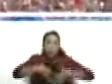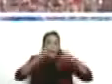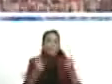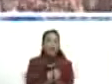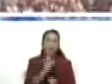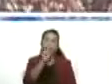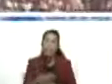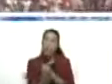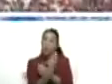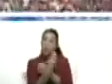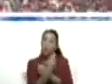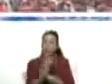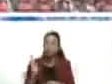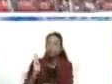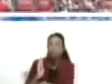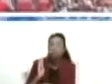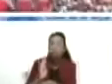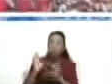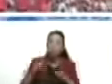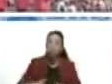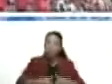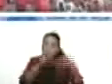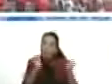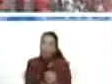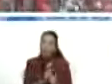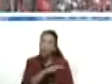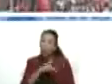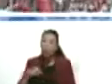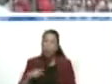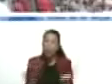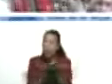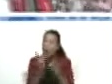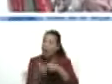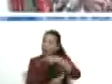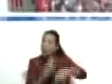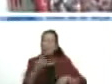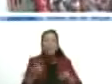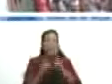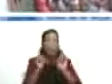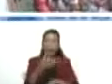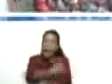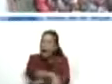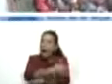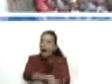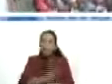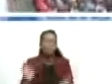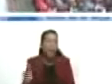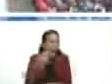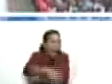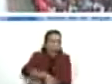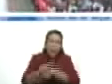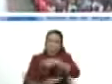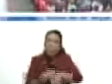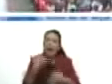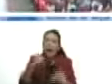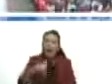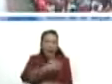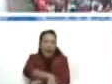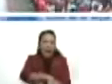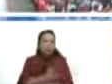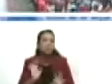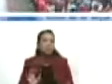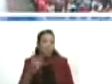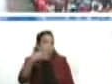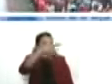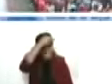cuidarse, cuidarse y combatir. Nosotros venimos de una escuela revolucionaria de las calles, de una escuela revolucionaria de la rebeldía,